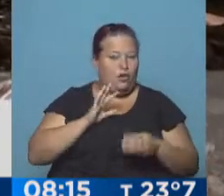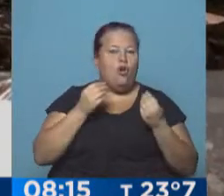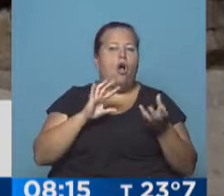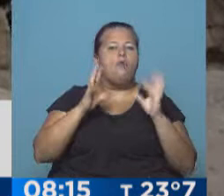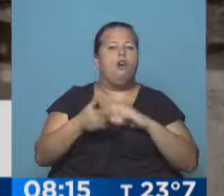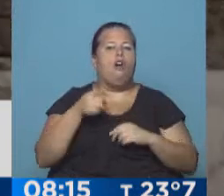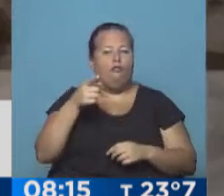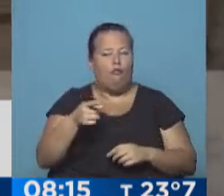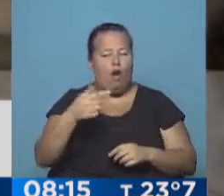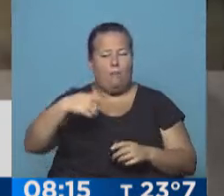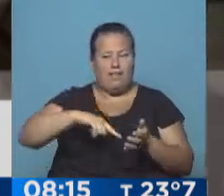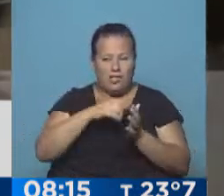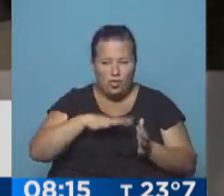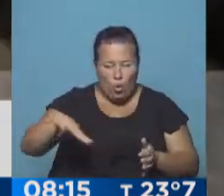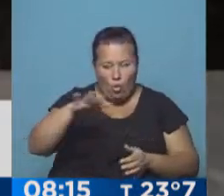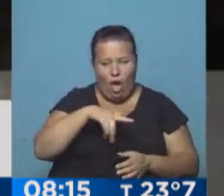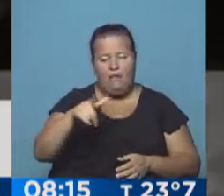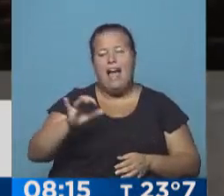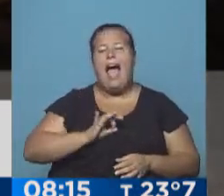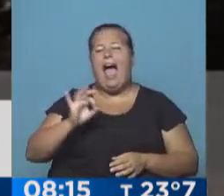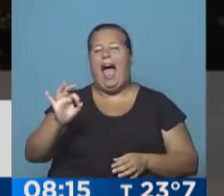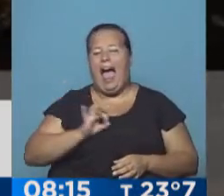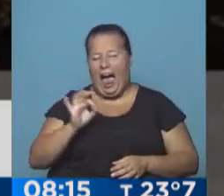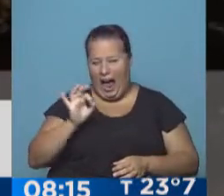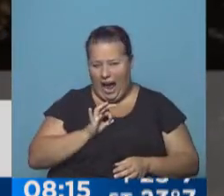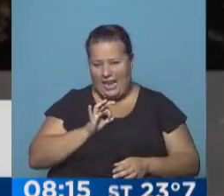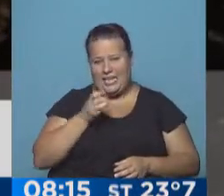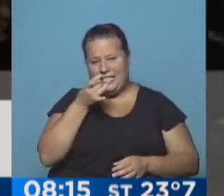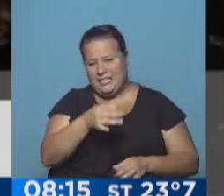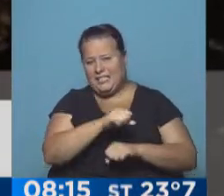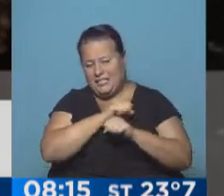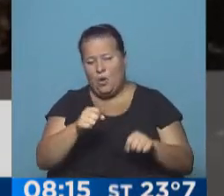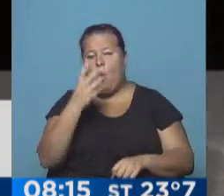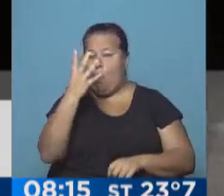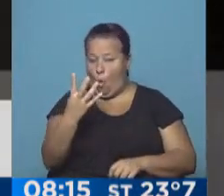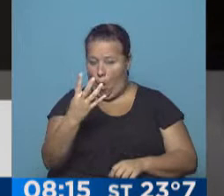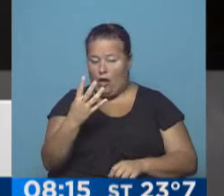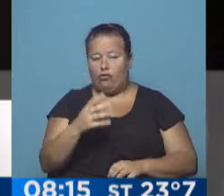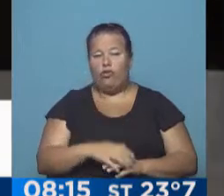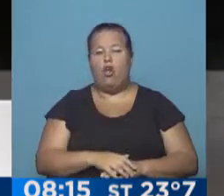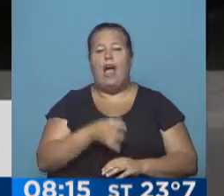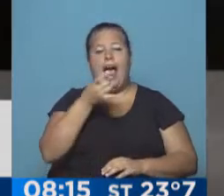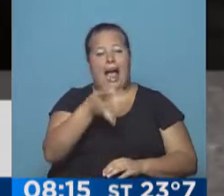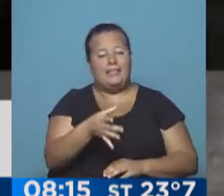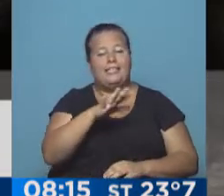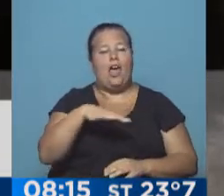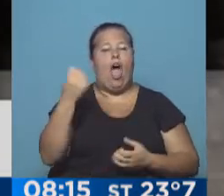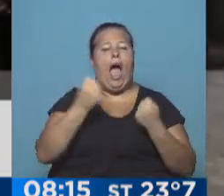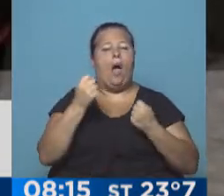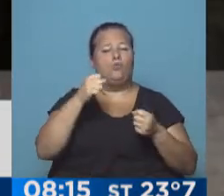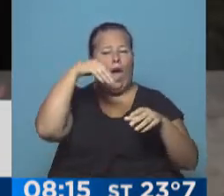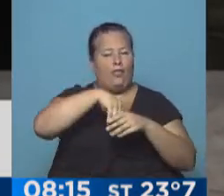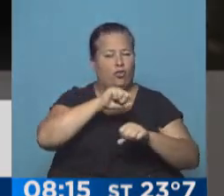quedaron estas ciudades que llevan años de atentados. Son cuatro atentados con coches